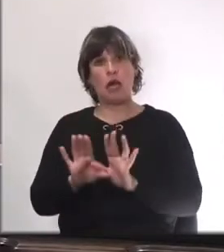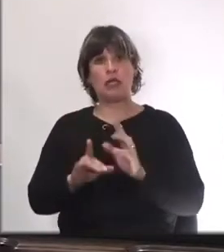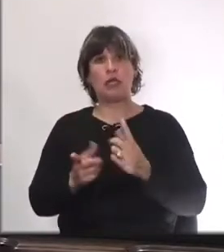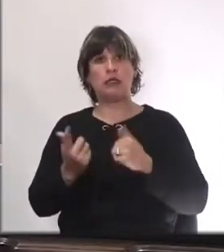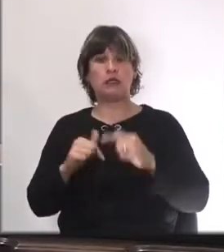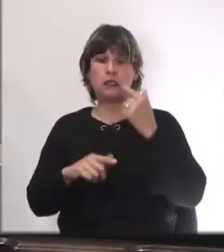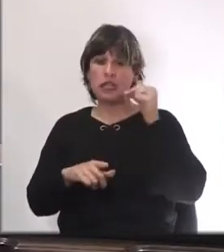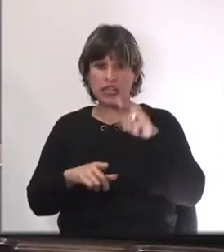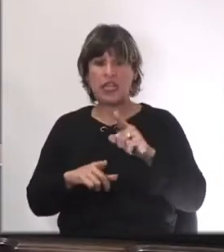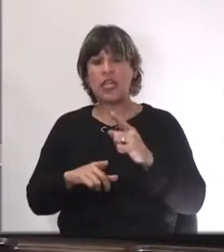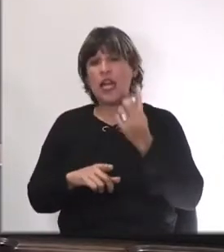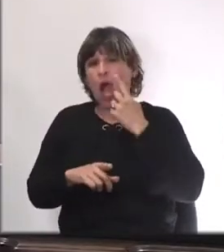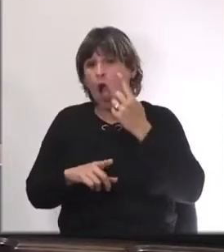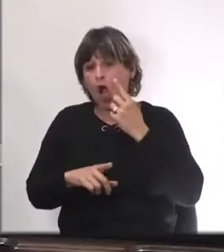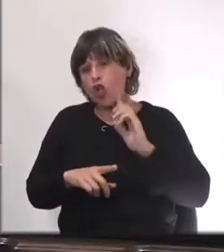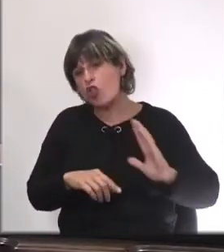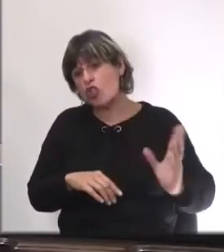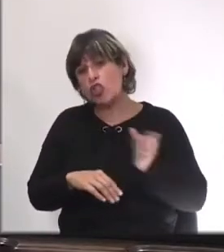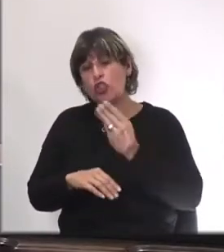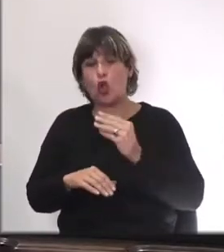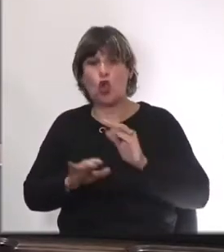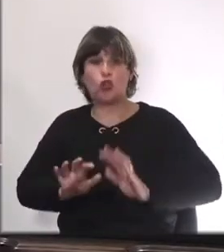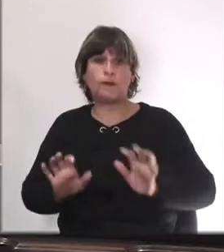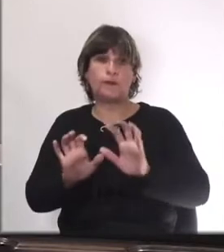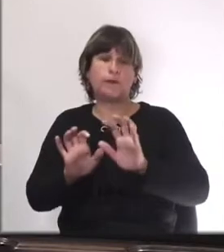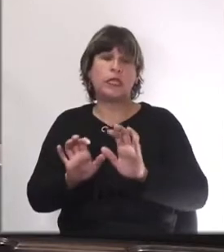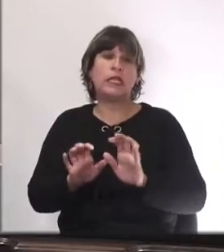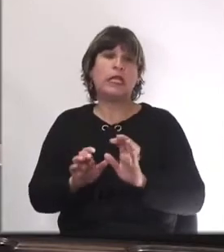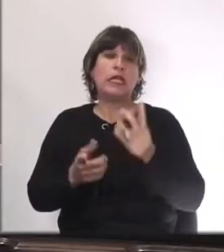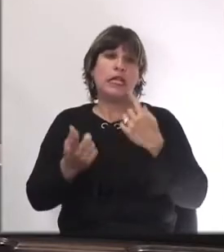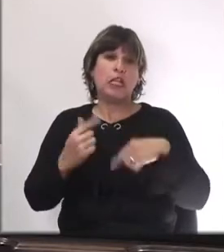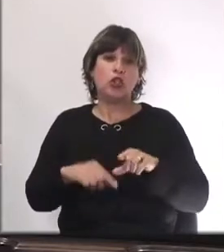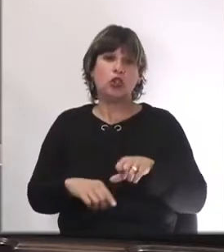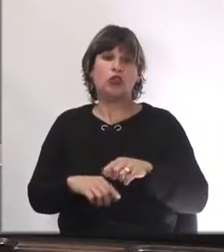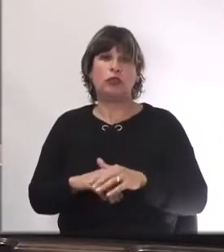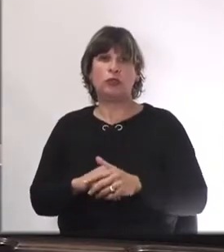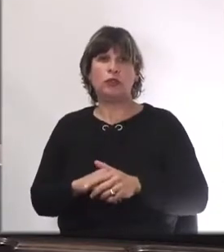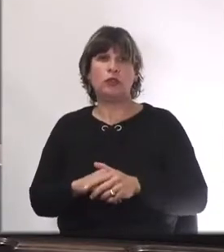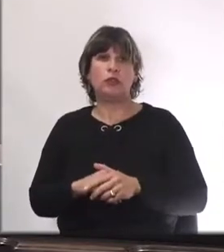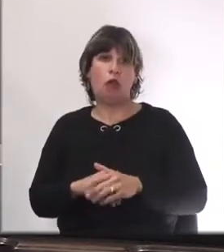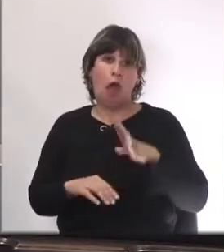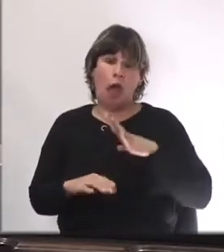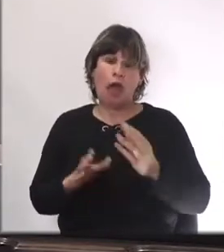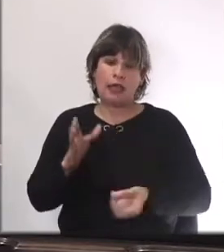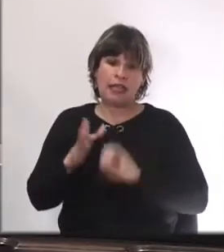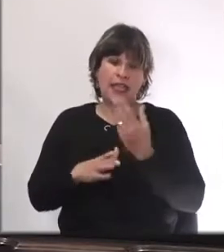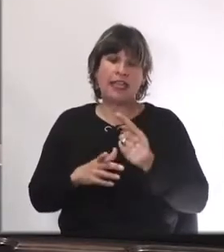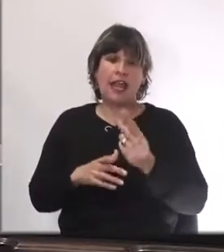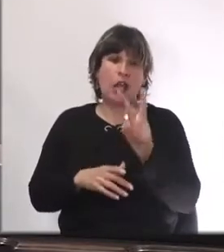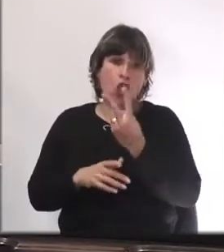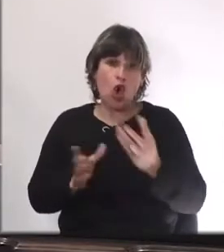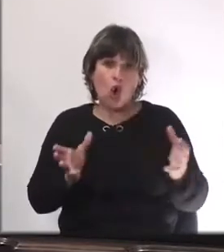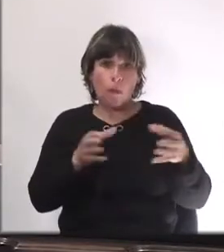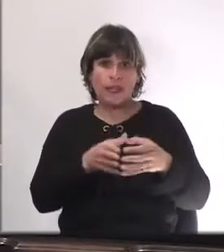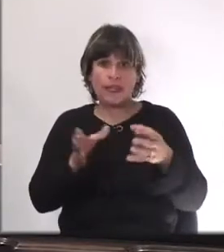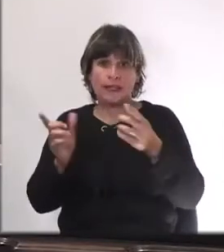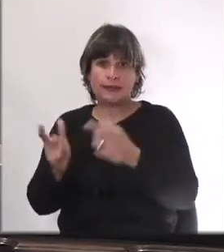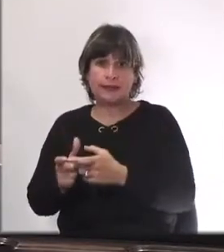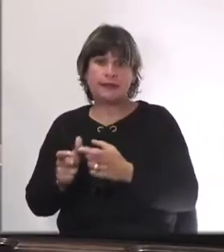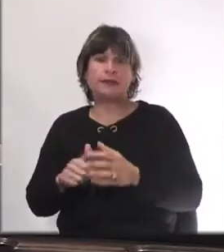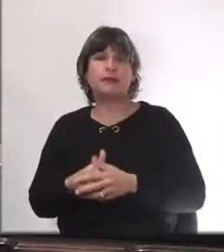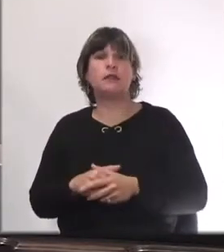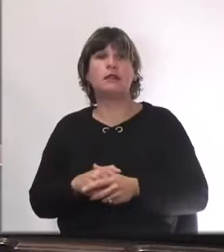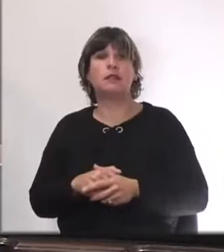reglas claras las conozcan todos los operadores, y entonces hay que crear 2 comités que